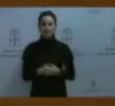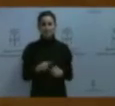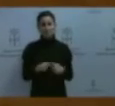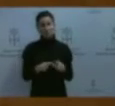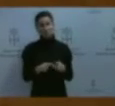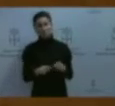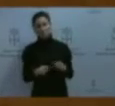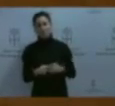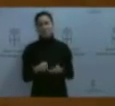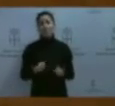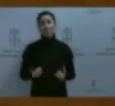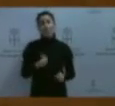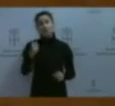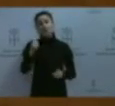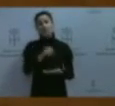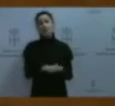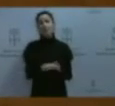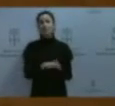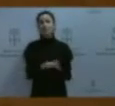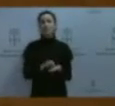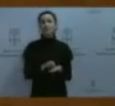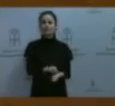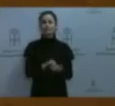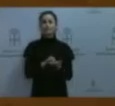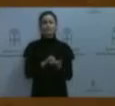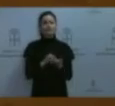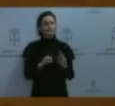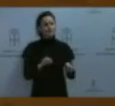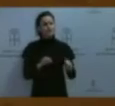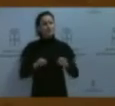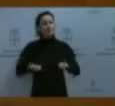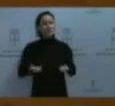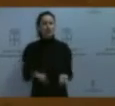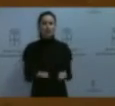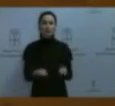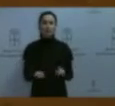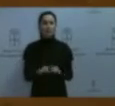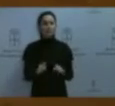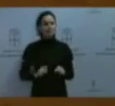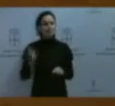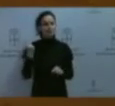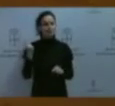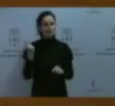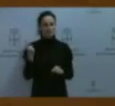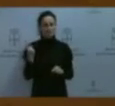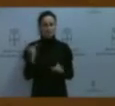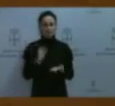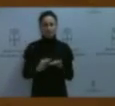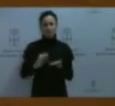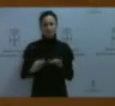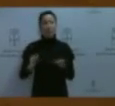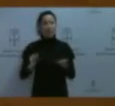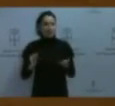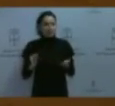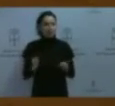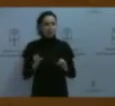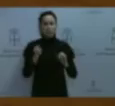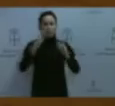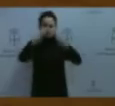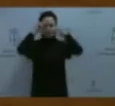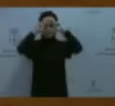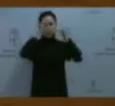Casualmente falamos de un servicio donde el gasto de los mayores y generalizado, que en todos los hospitales